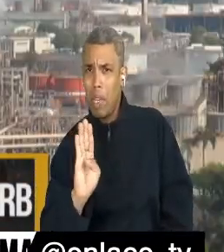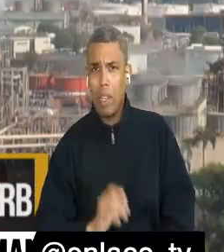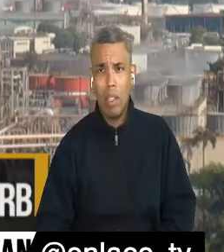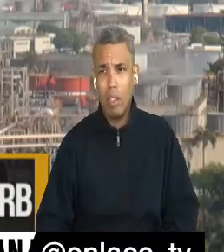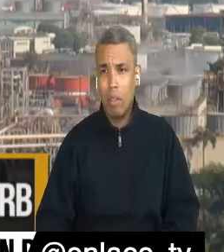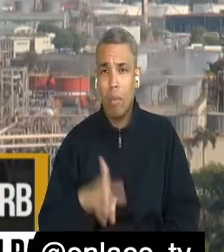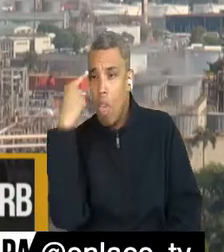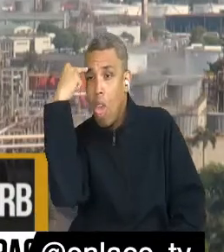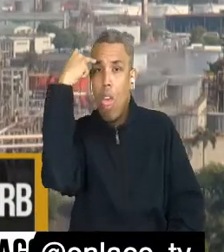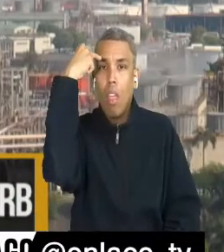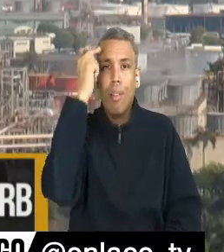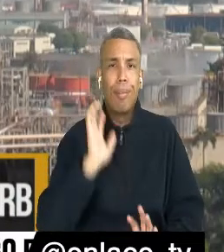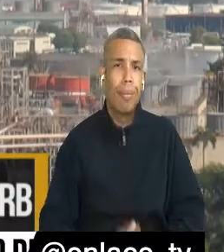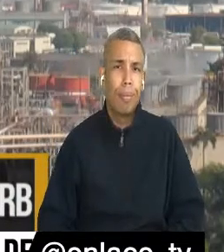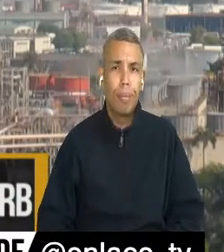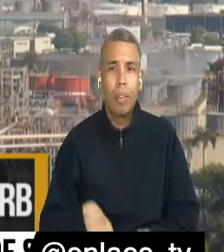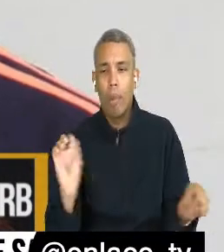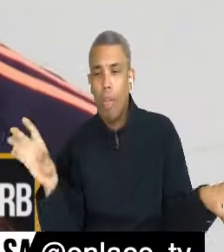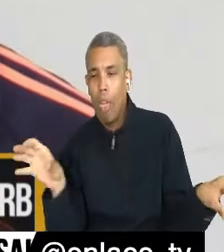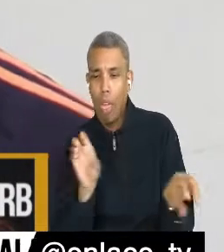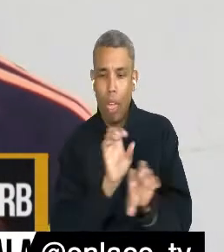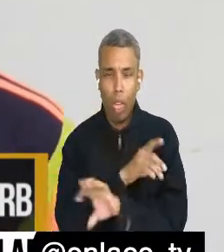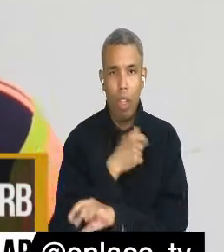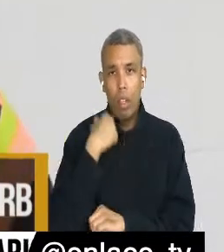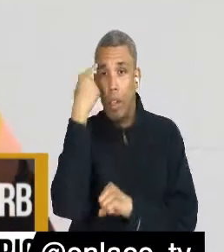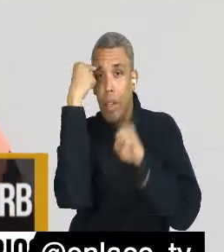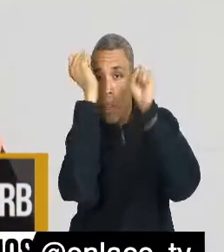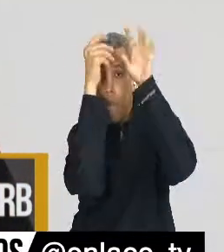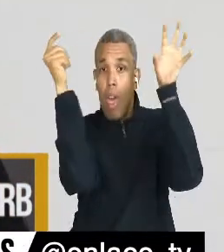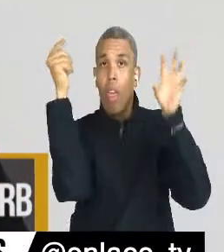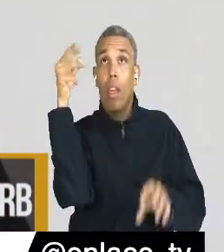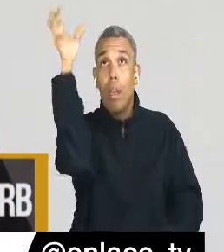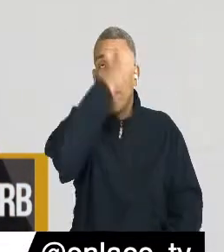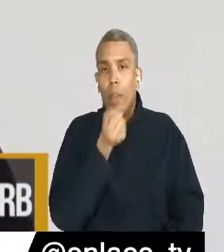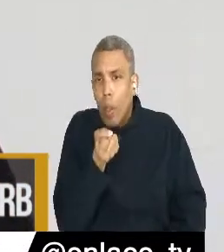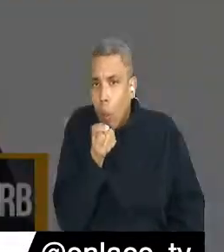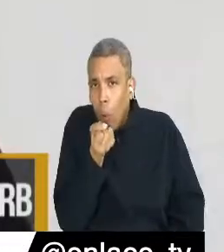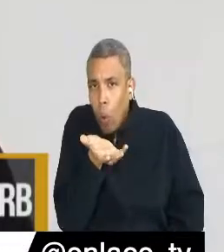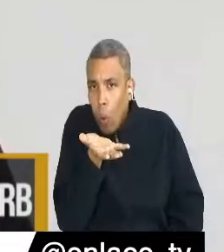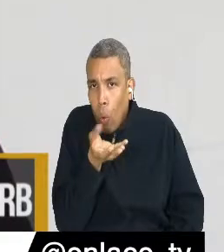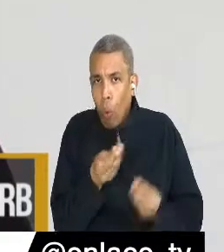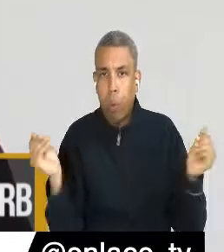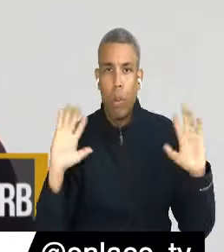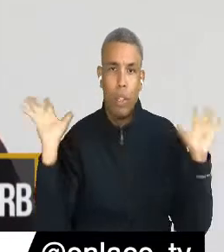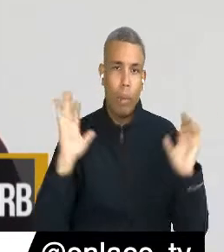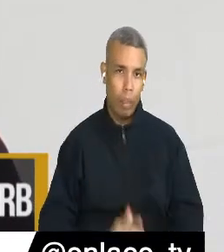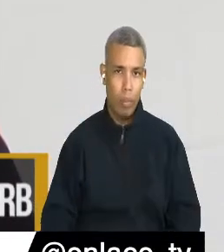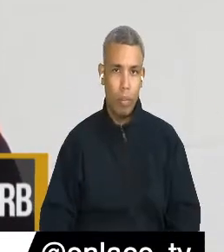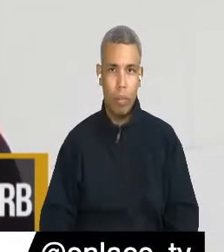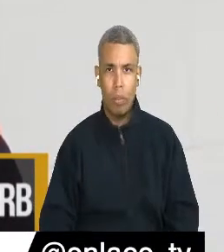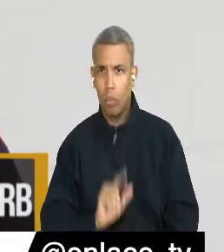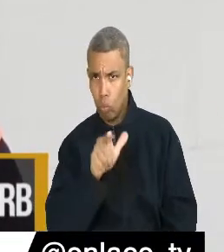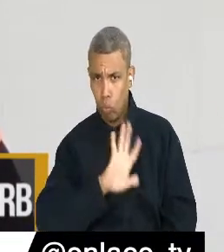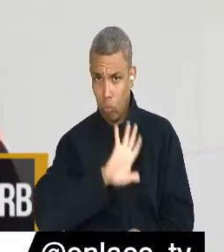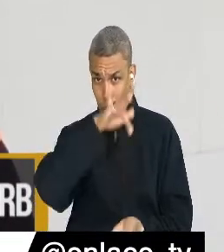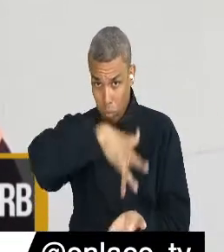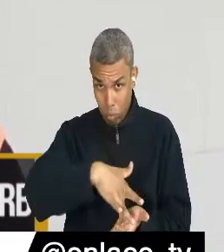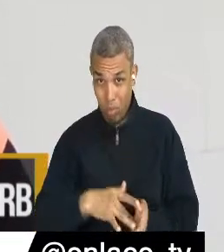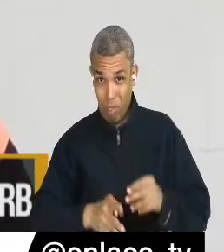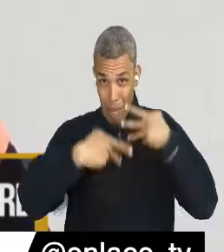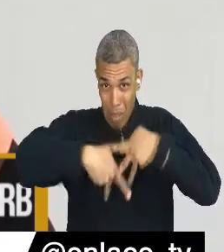barranqueño. Un engaño más, creo que es un engaño más a Barranca Bermeja y al pueblo colombiano. ¿Usted saldría a la calle desde Barranca